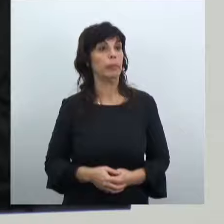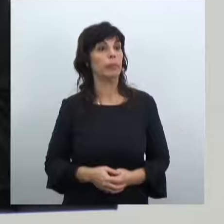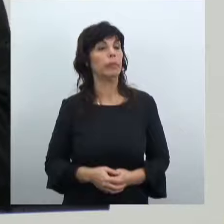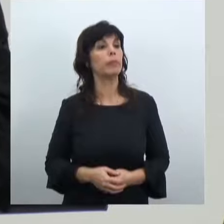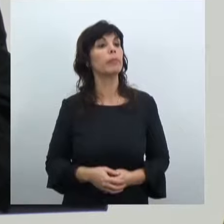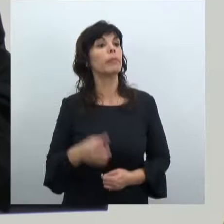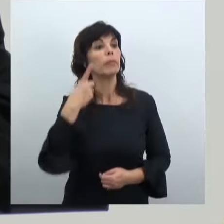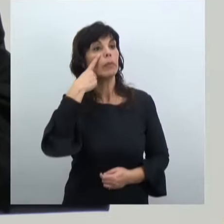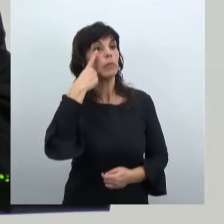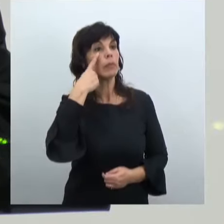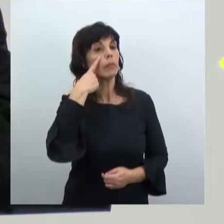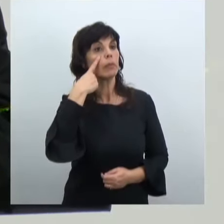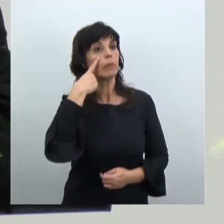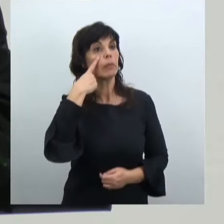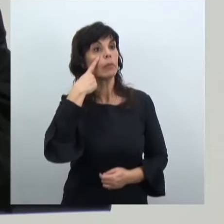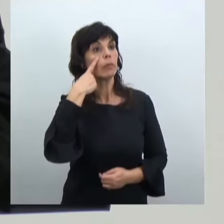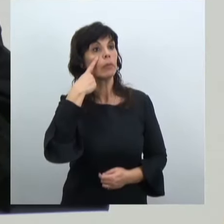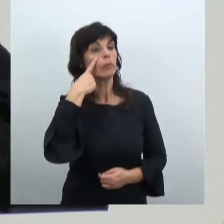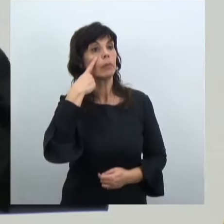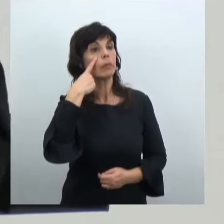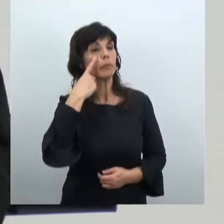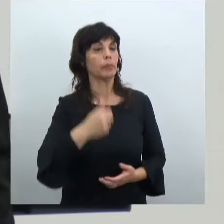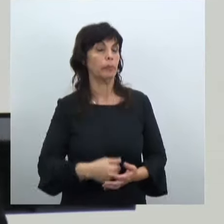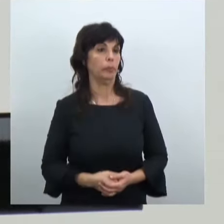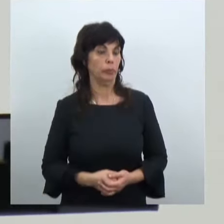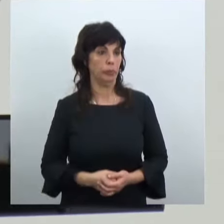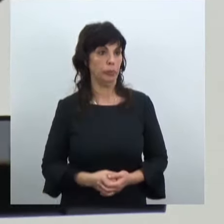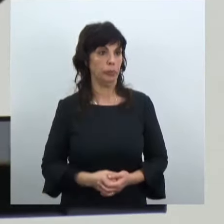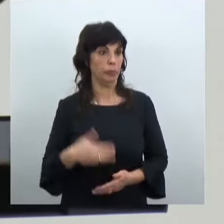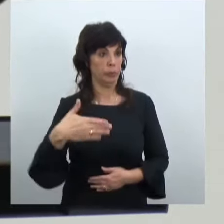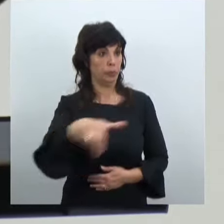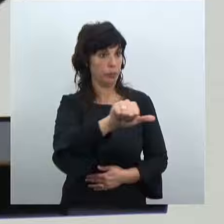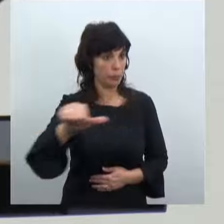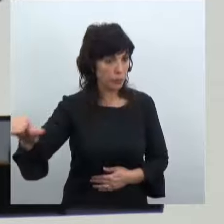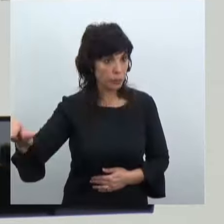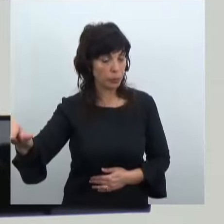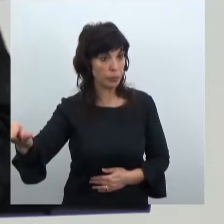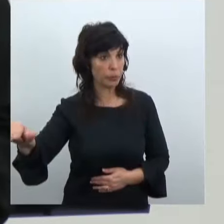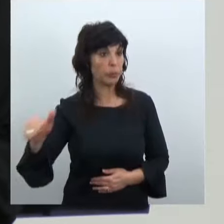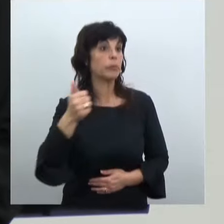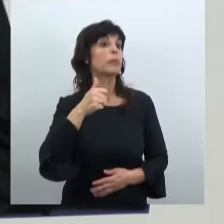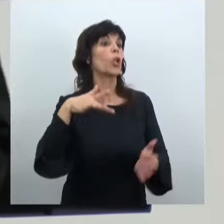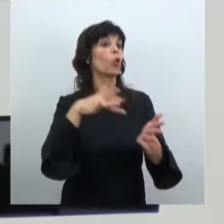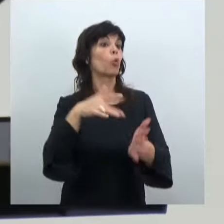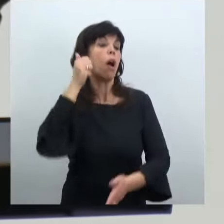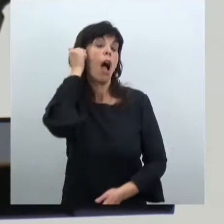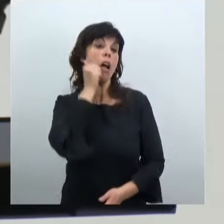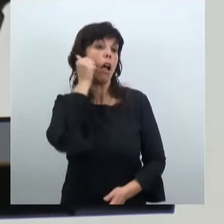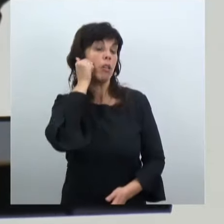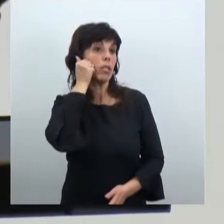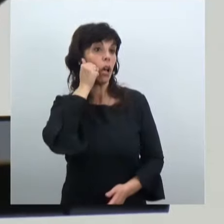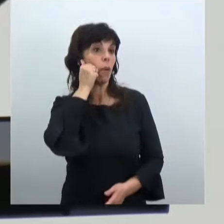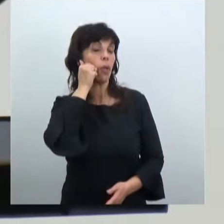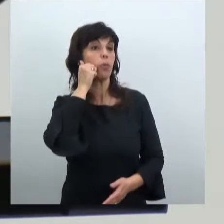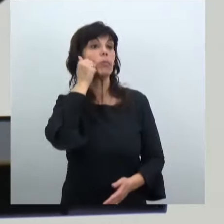podemos poner aquí, si es posible. Ahí. Próxima semana tenemos sábado a las 8